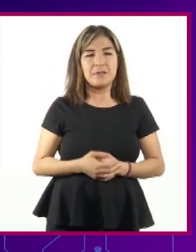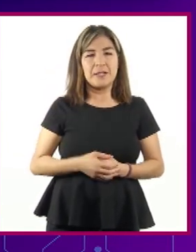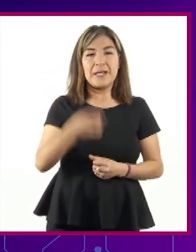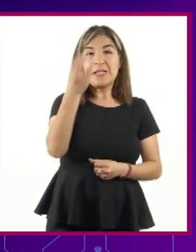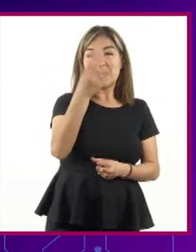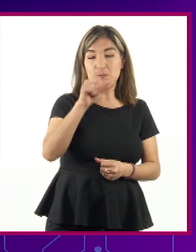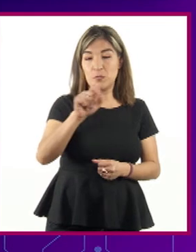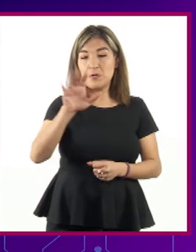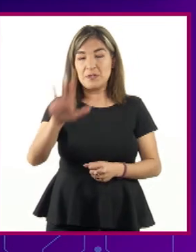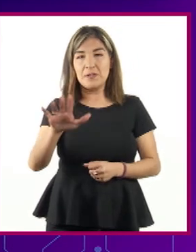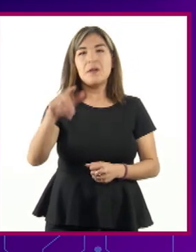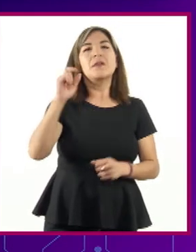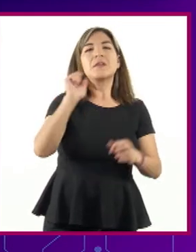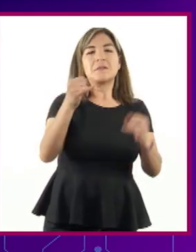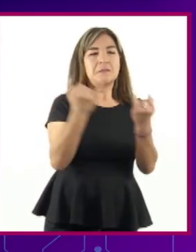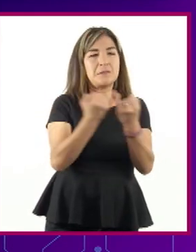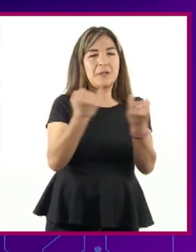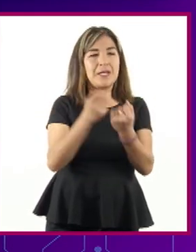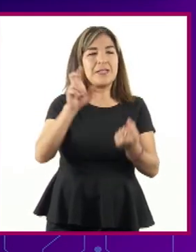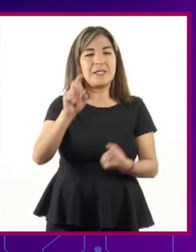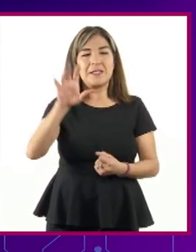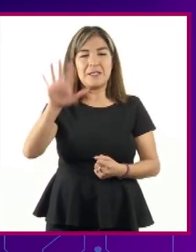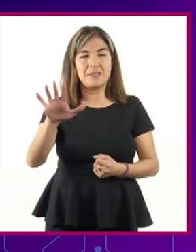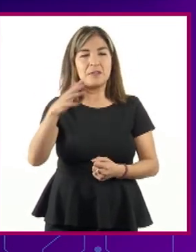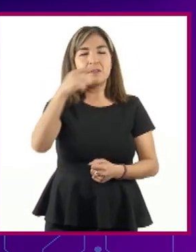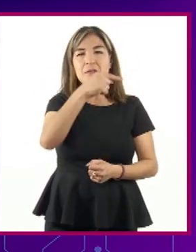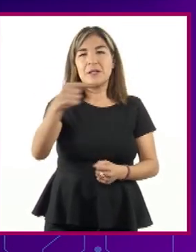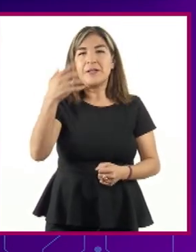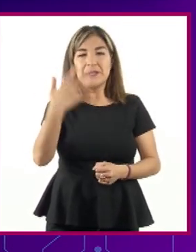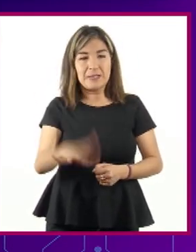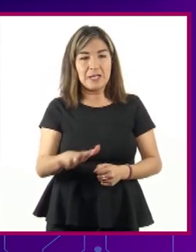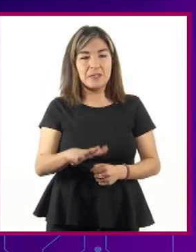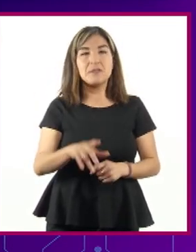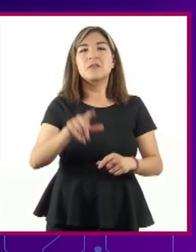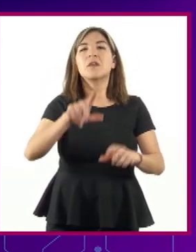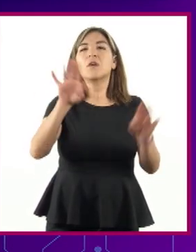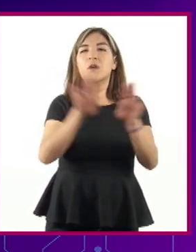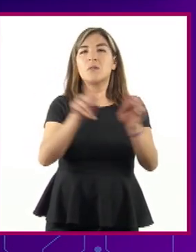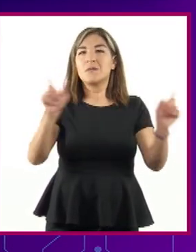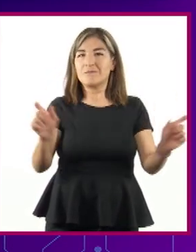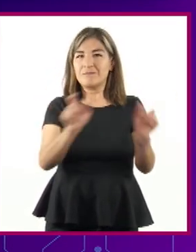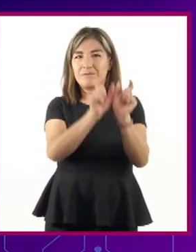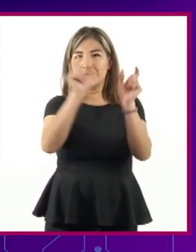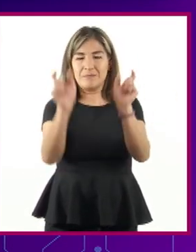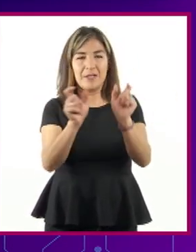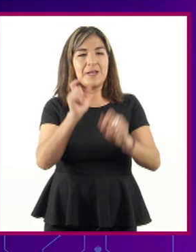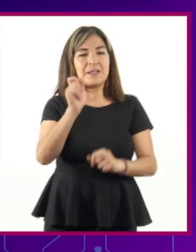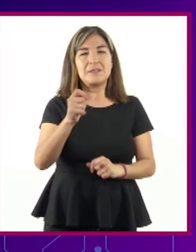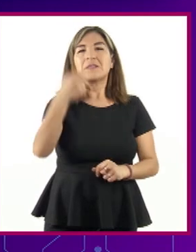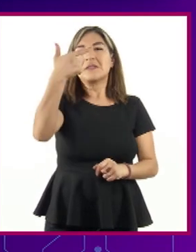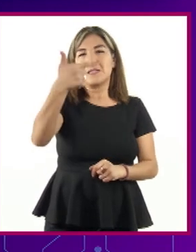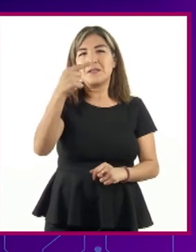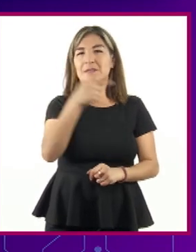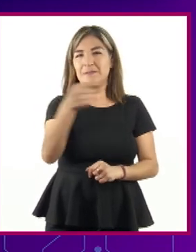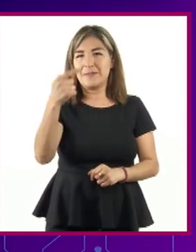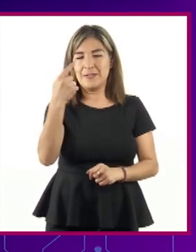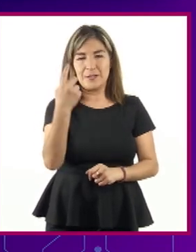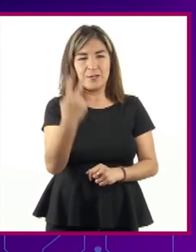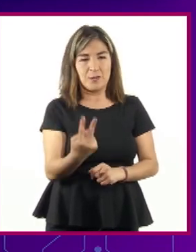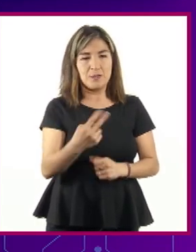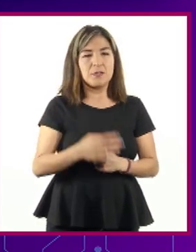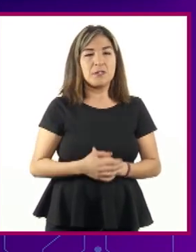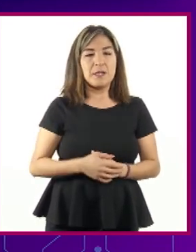3.5 es igual a 35 décimos y al simplificar esta fracción obtenemos 7 medios. Ahora,